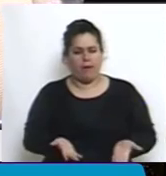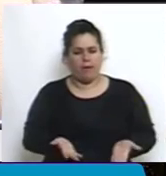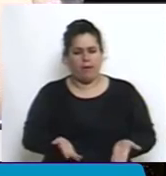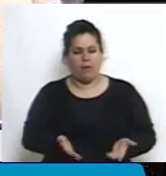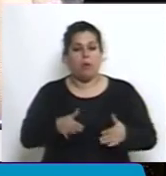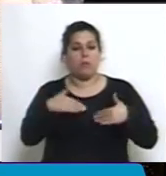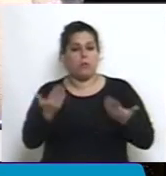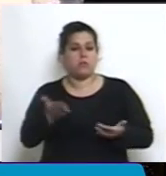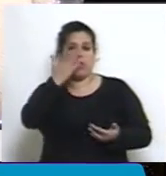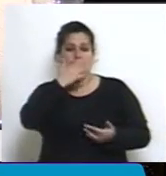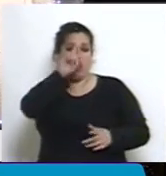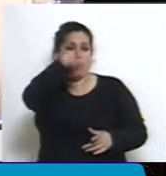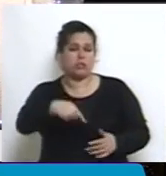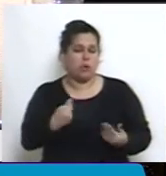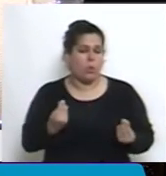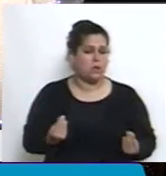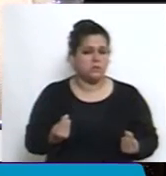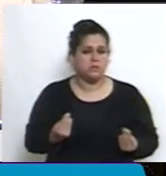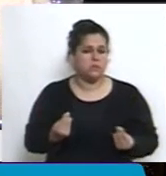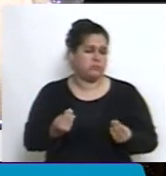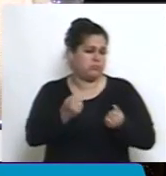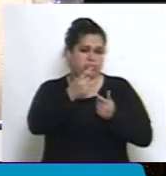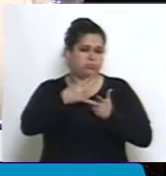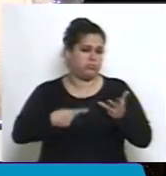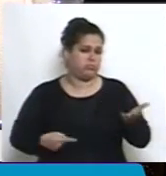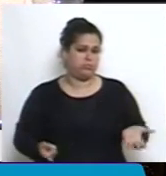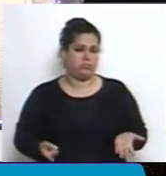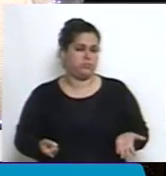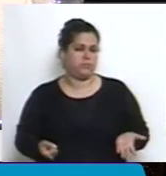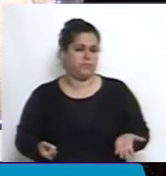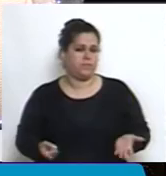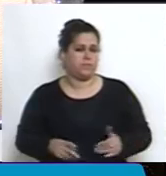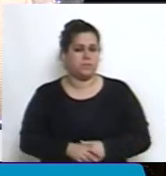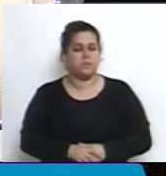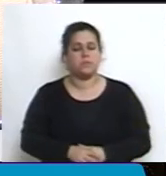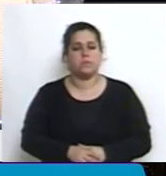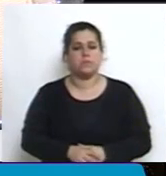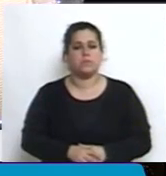las consecuencias son devastadoras y